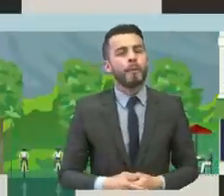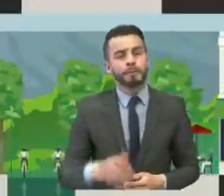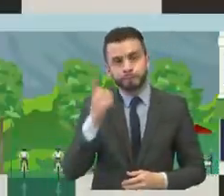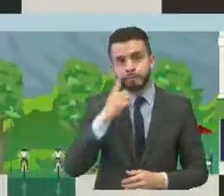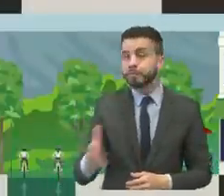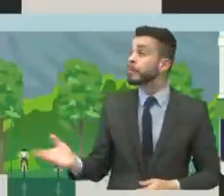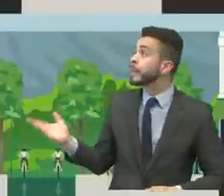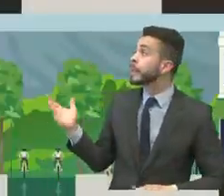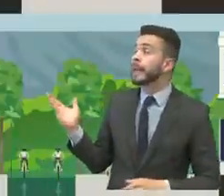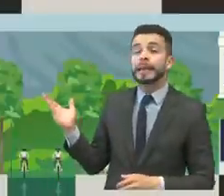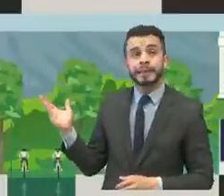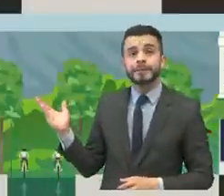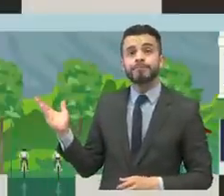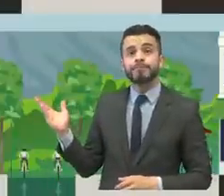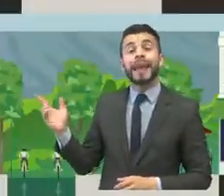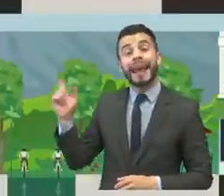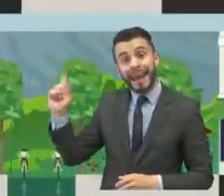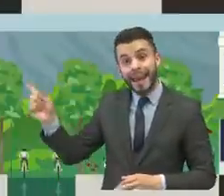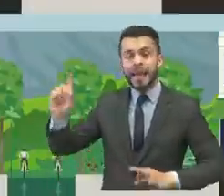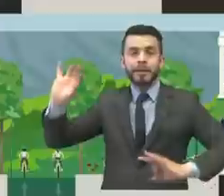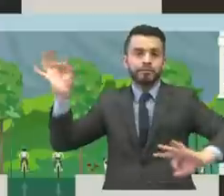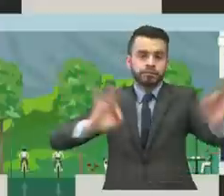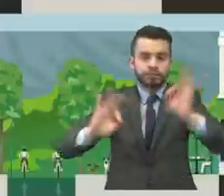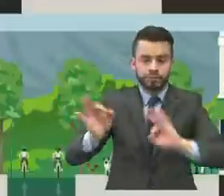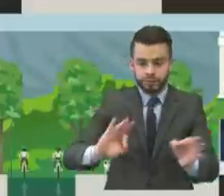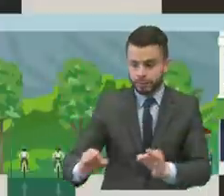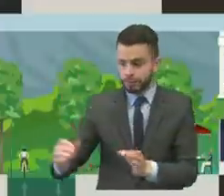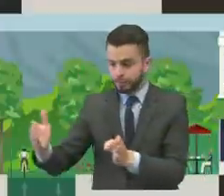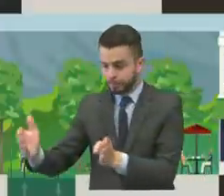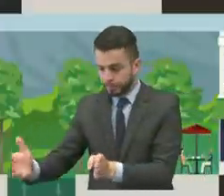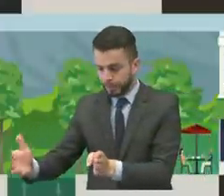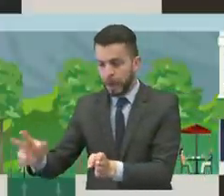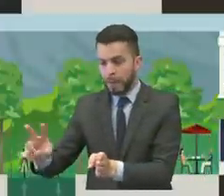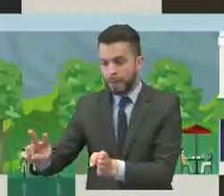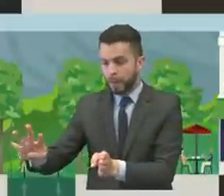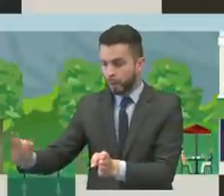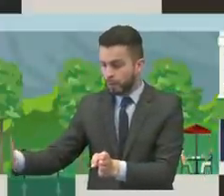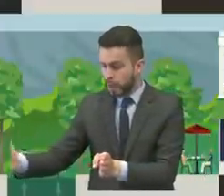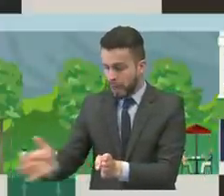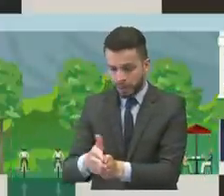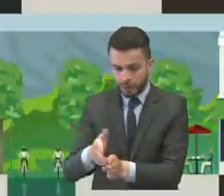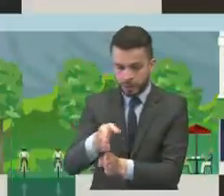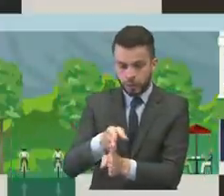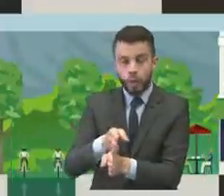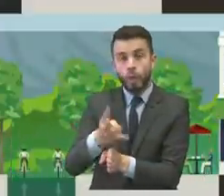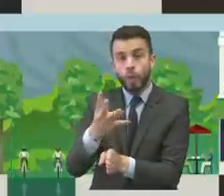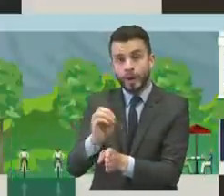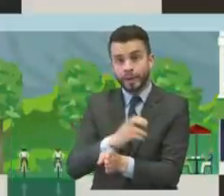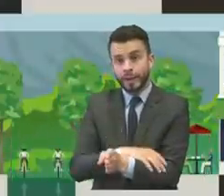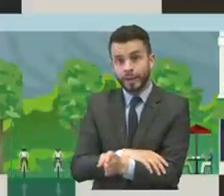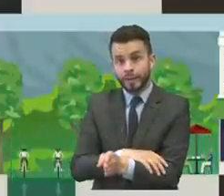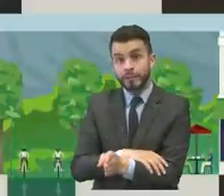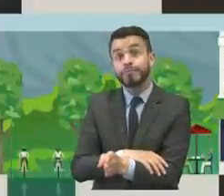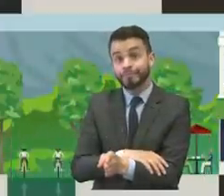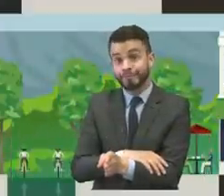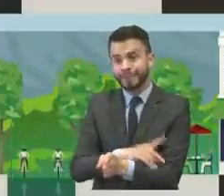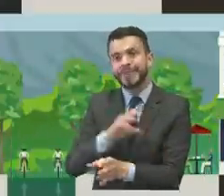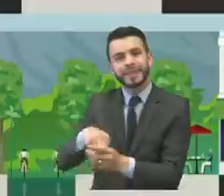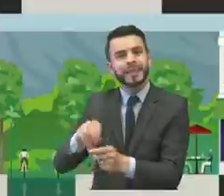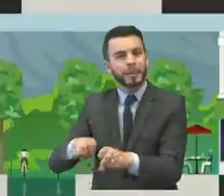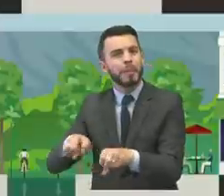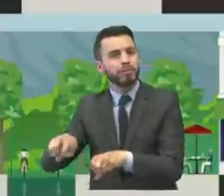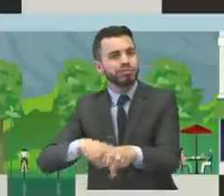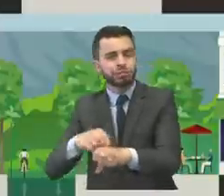y hacer la séptima entre la 24 y la 40. Sí, proponemos un cable como modo de transporte público en ese tramo del